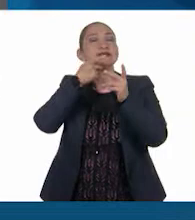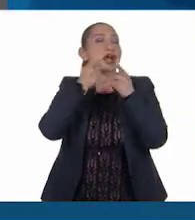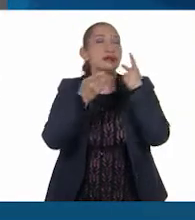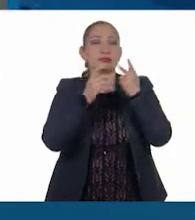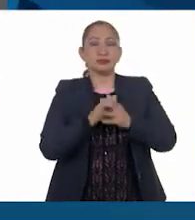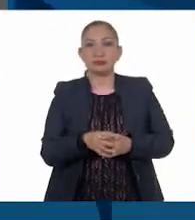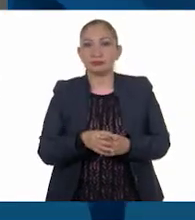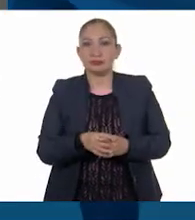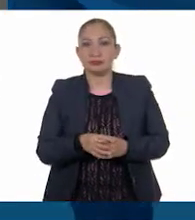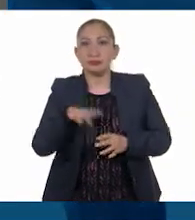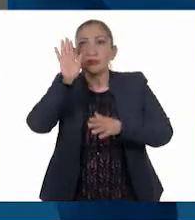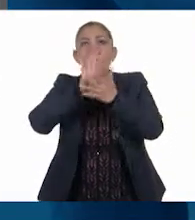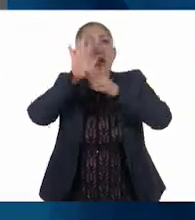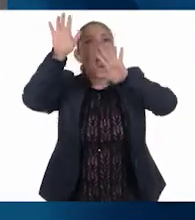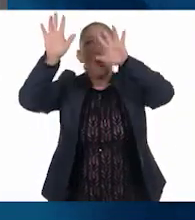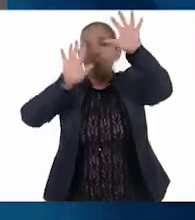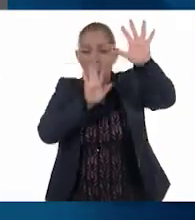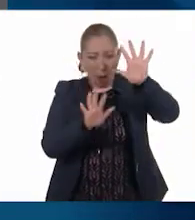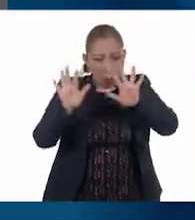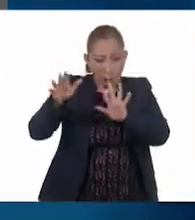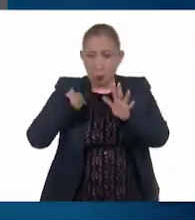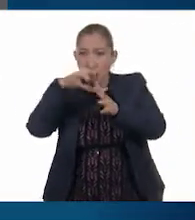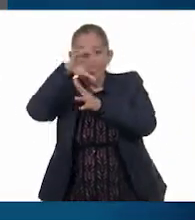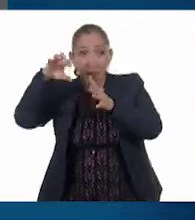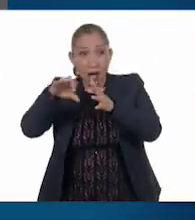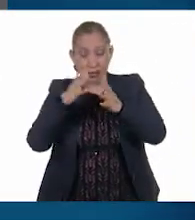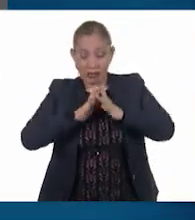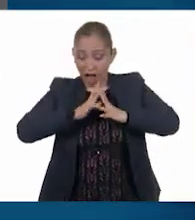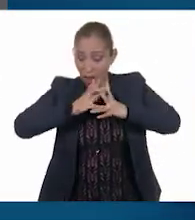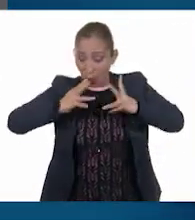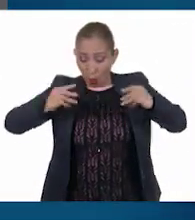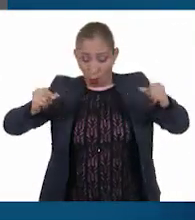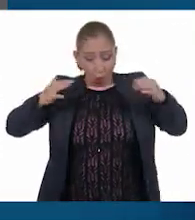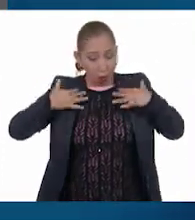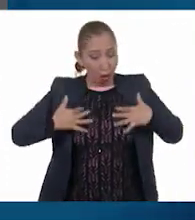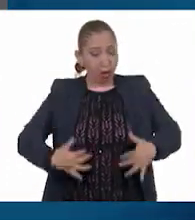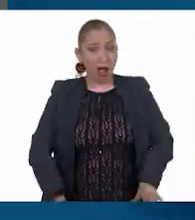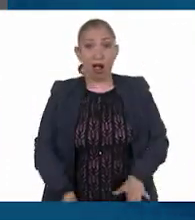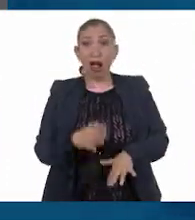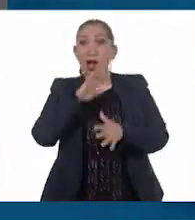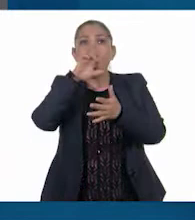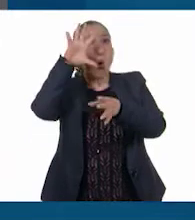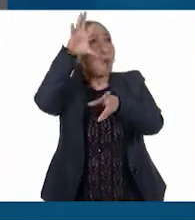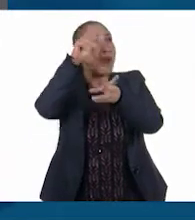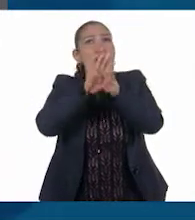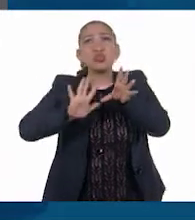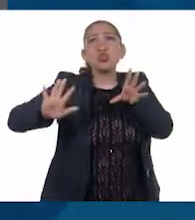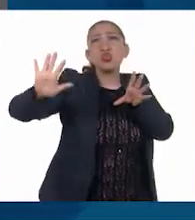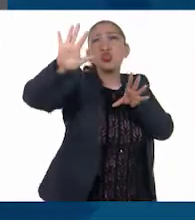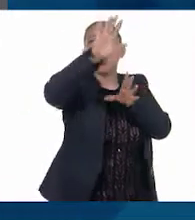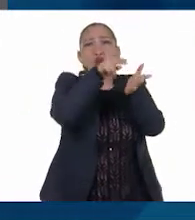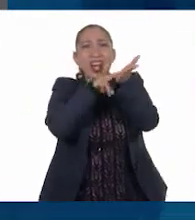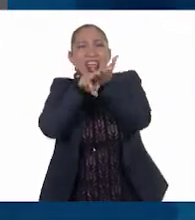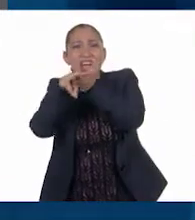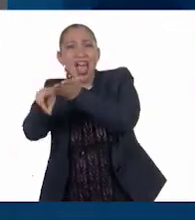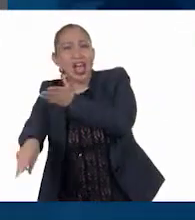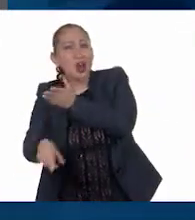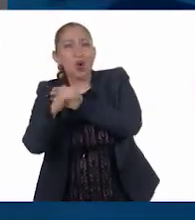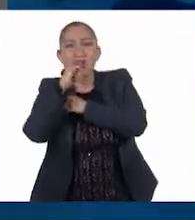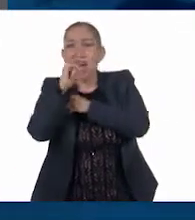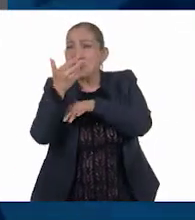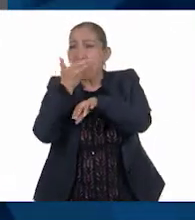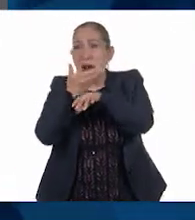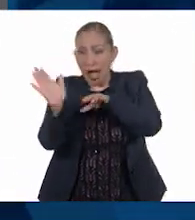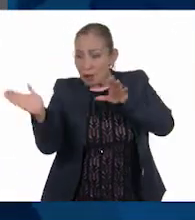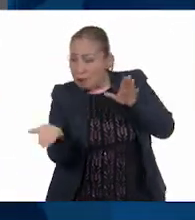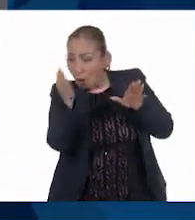galamba. Pintó, pintó, pintó, hasta que no quedó ni un solo espacio en blanco. No quedó ni una